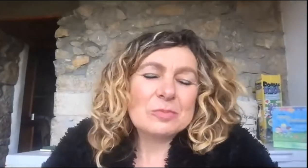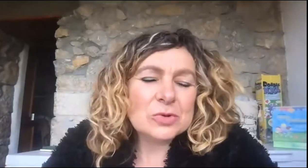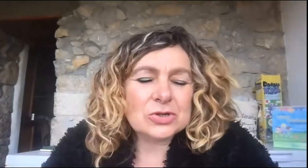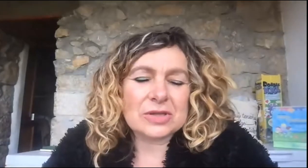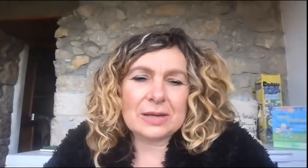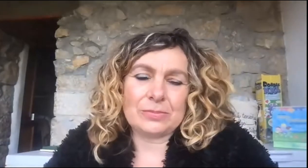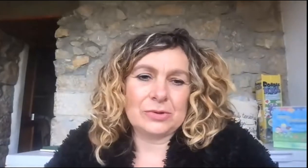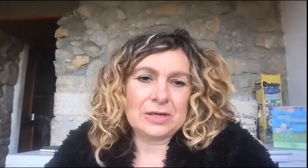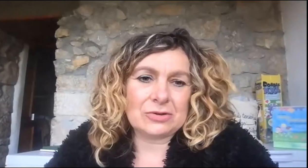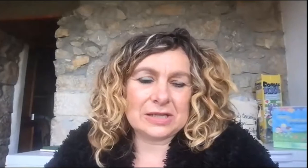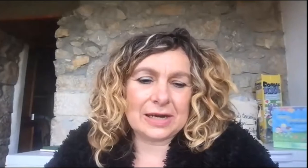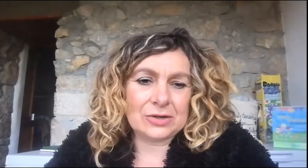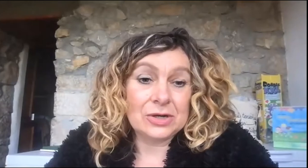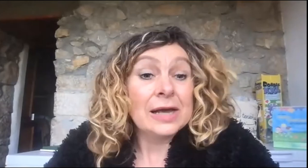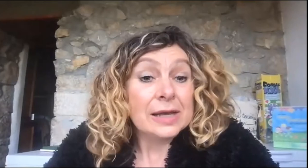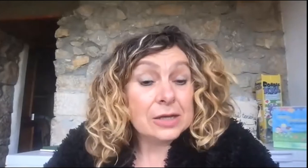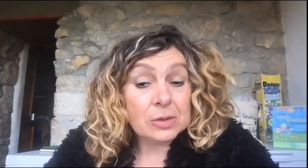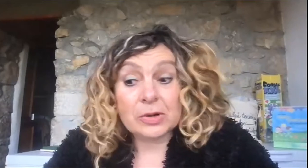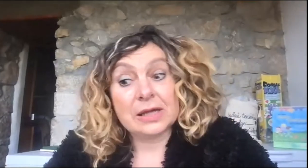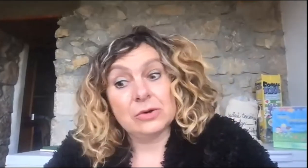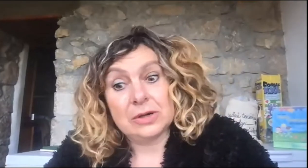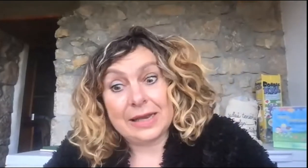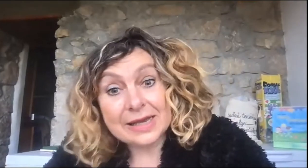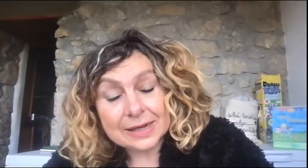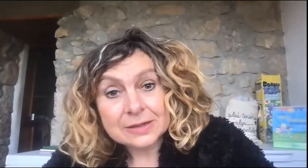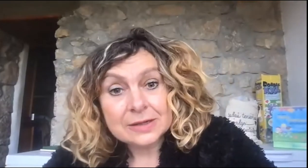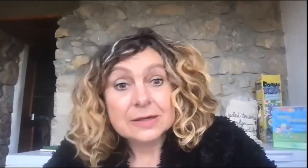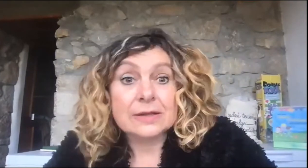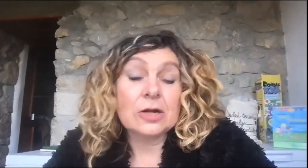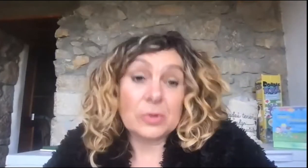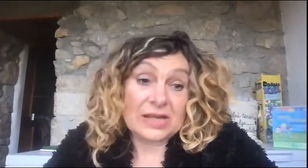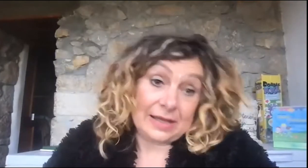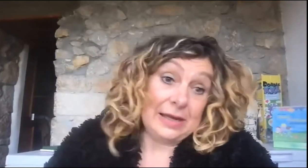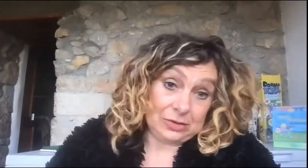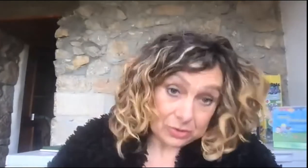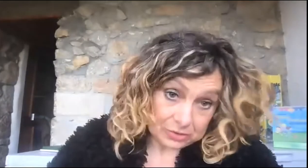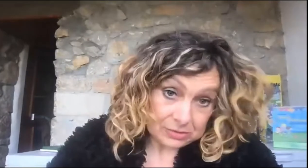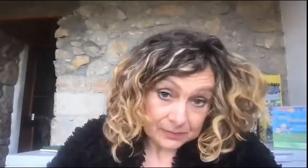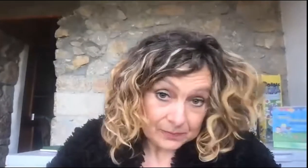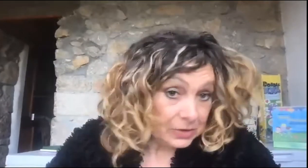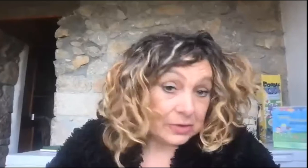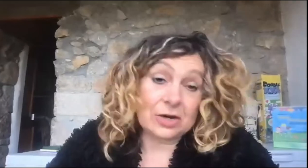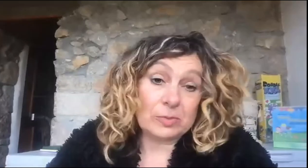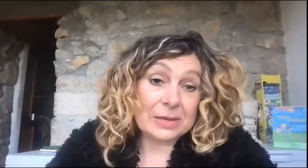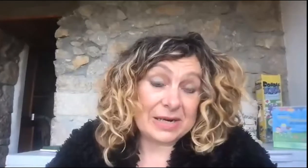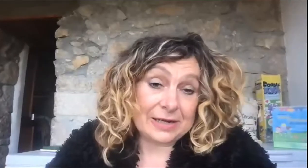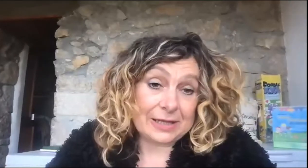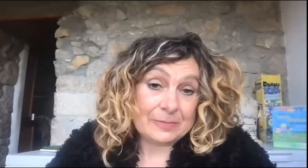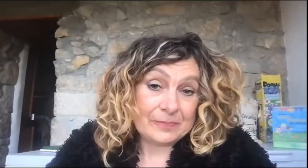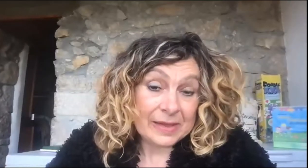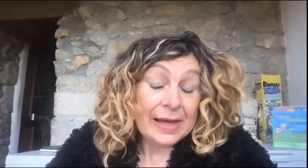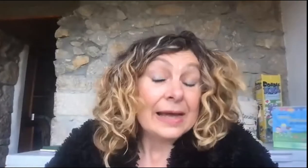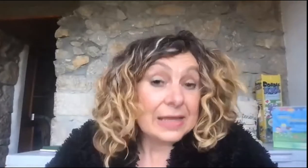es mucho tiempo en solitario. Y no porque lo elijan, sino porque el entorno no les acompaña para